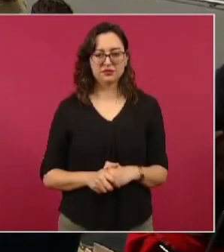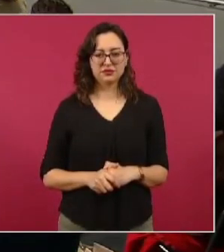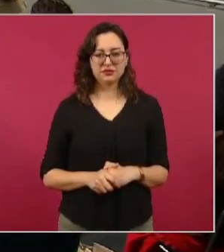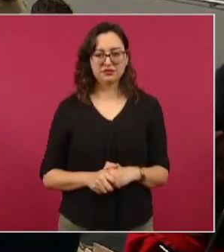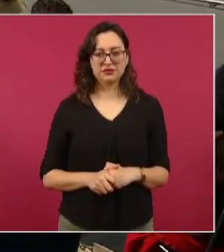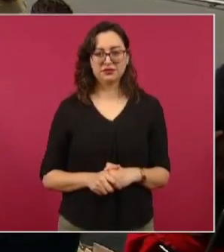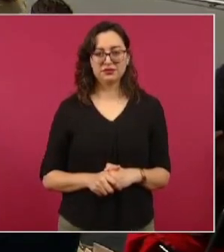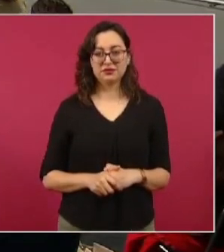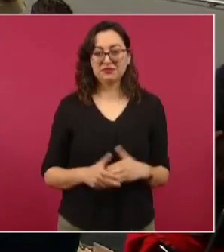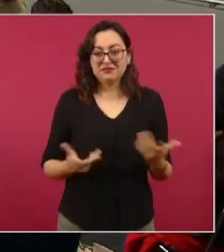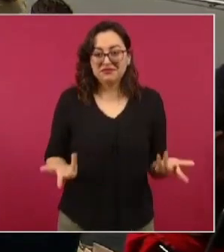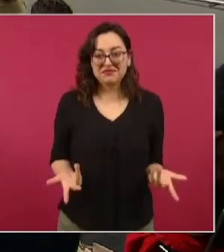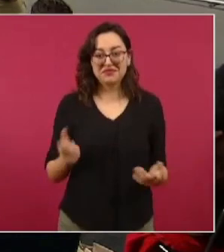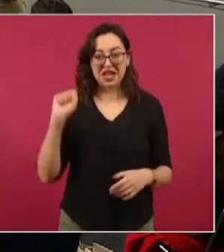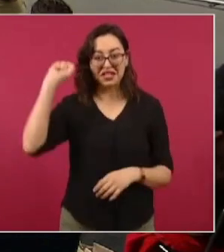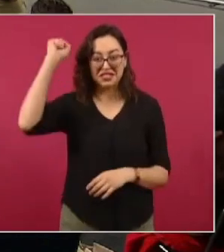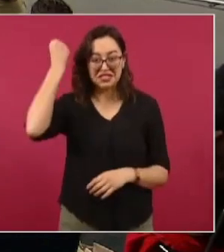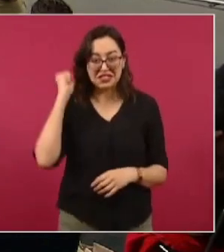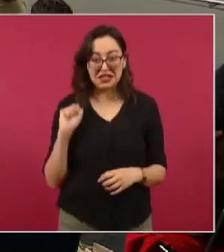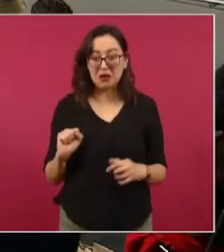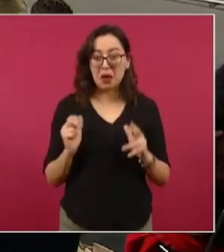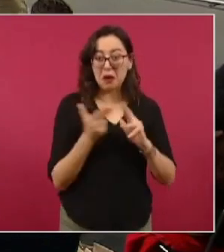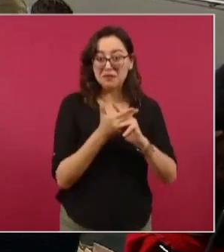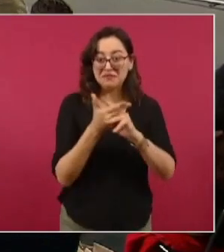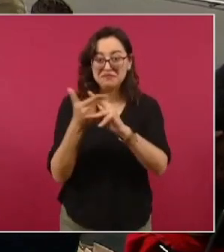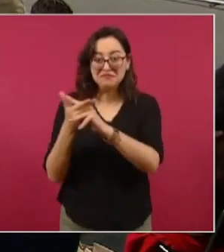fin de semana siete